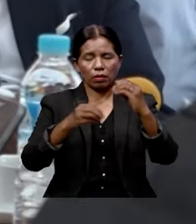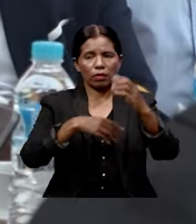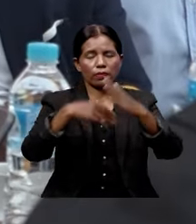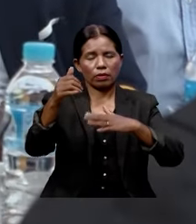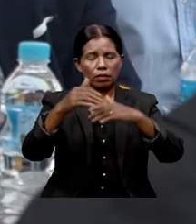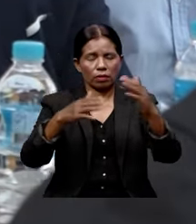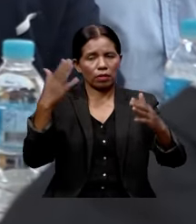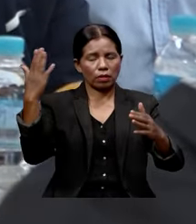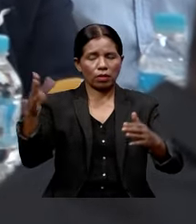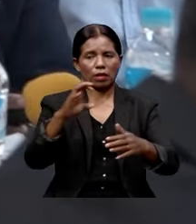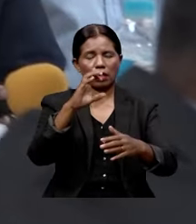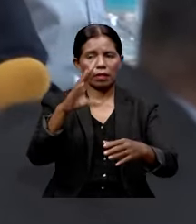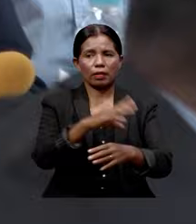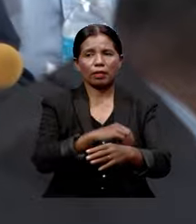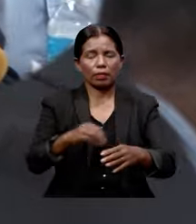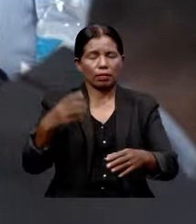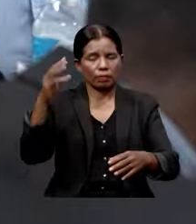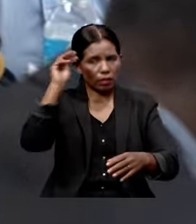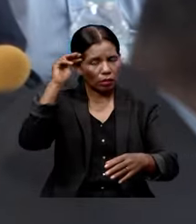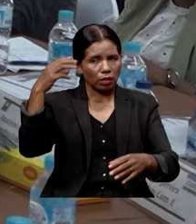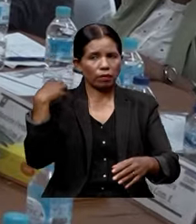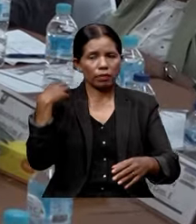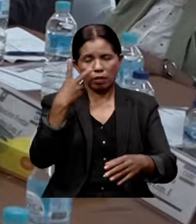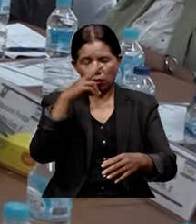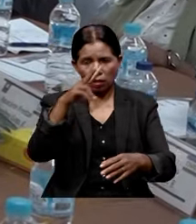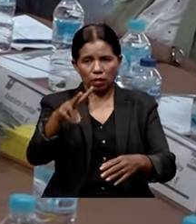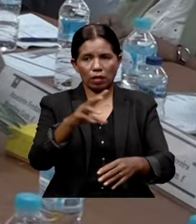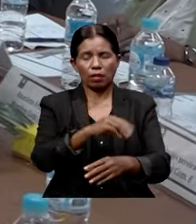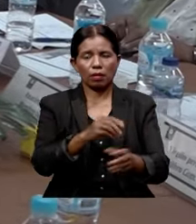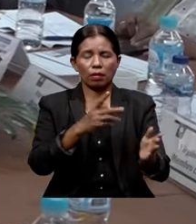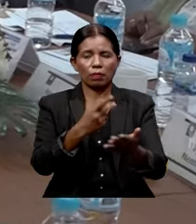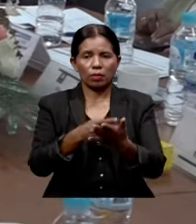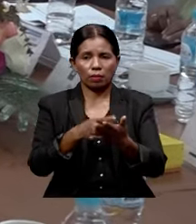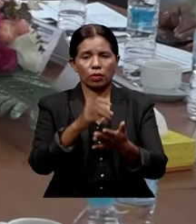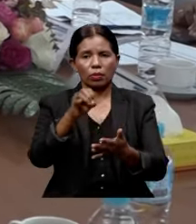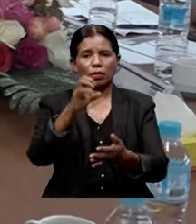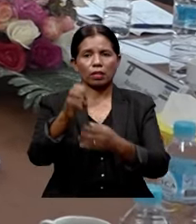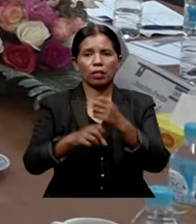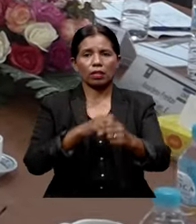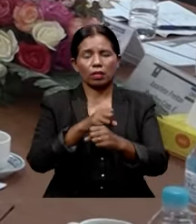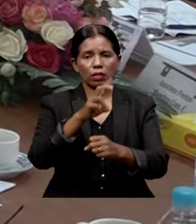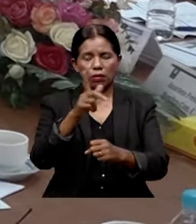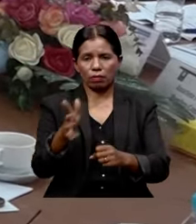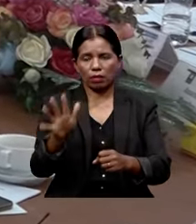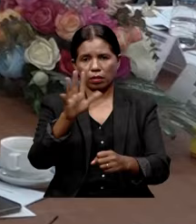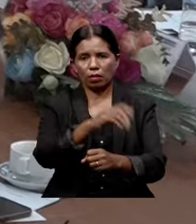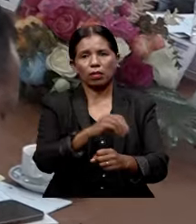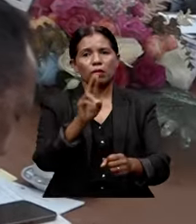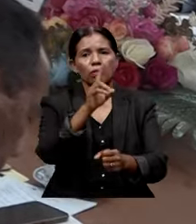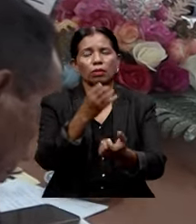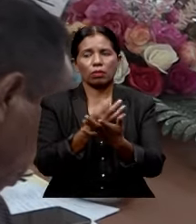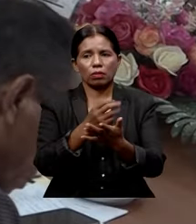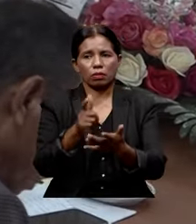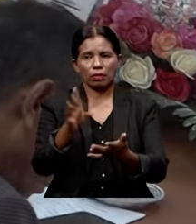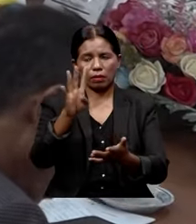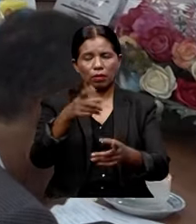y a salar un ex-edificio Ministerio de Finanzas, o dejar la discusión con la propuesta OZE Rio Roron Resilima, la ejecución OZE Rio Roron Resinhat,